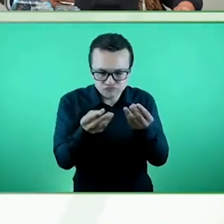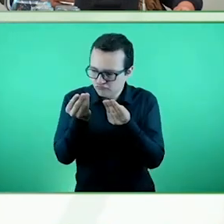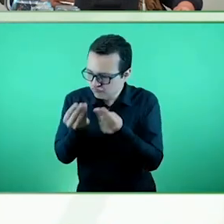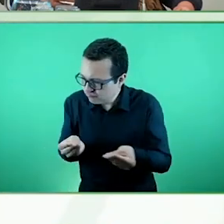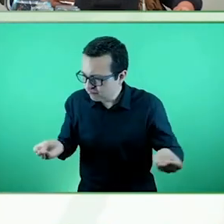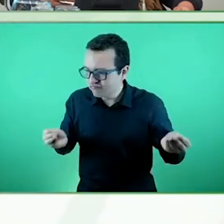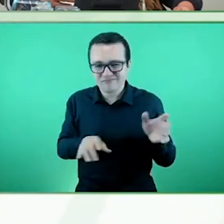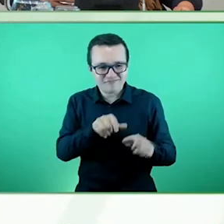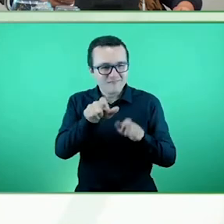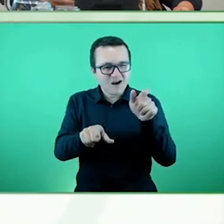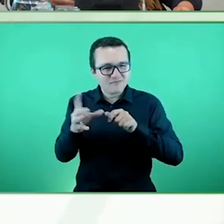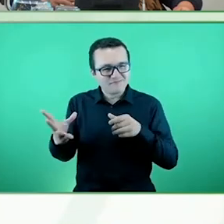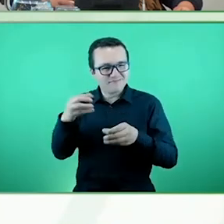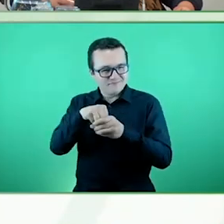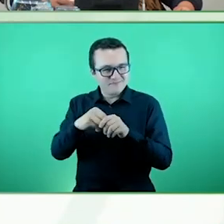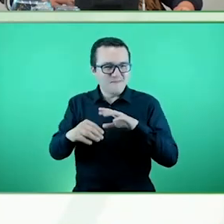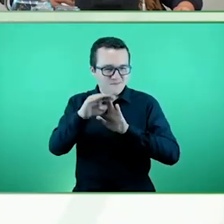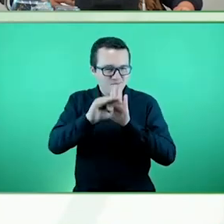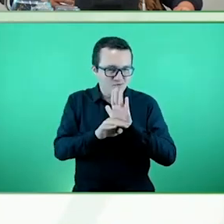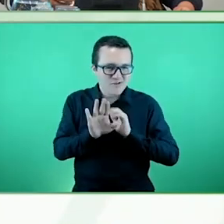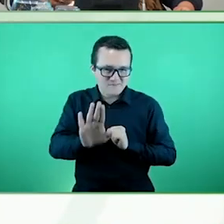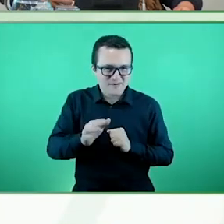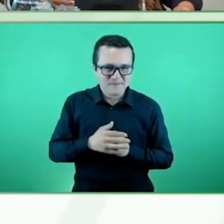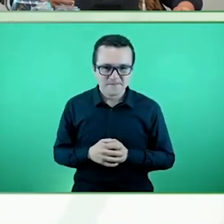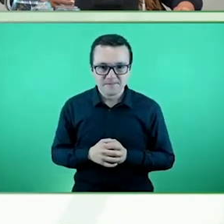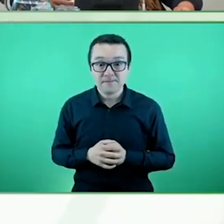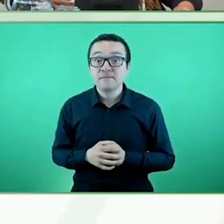en este programa, se logró crear